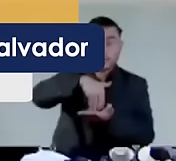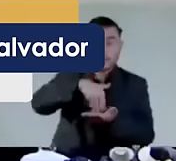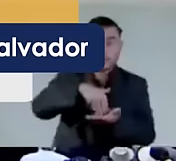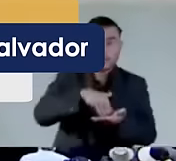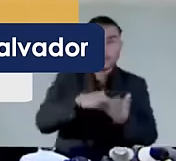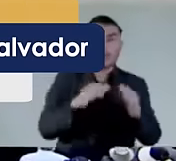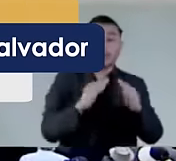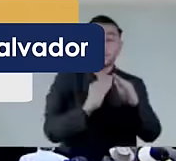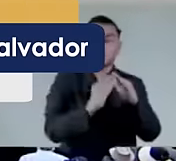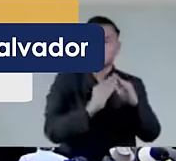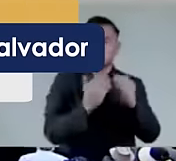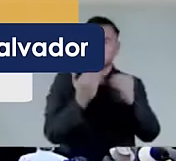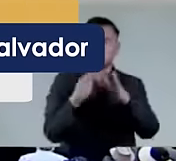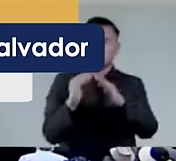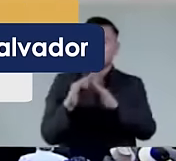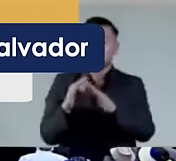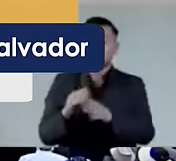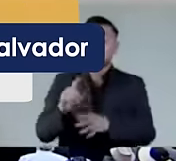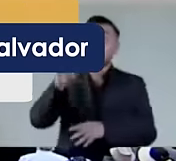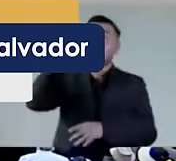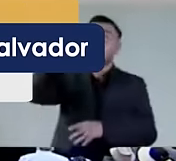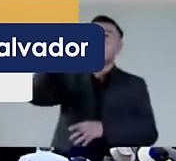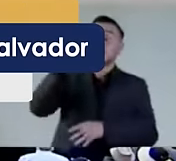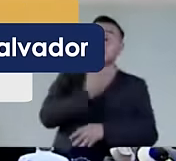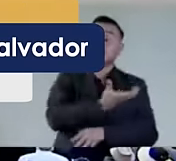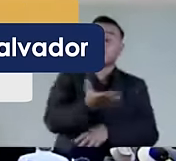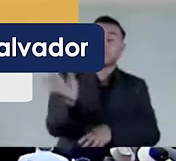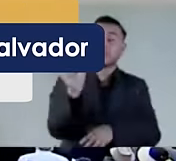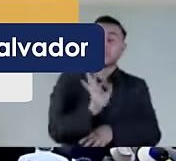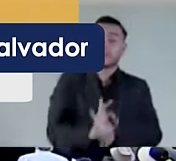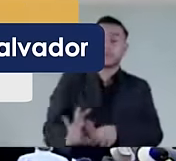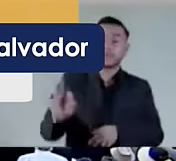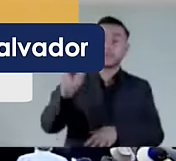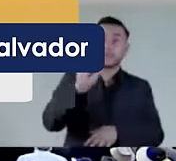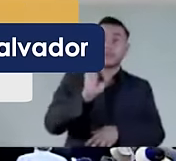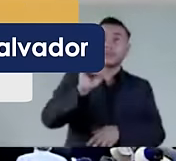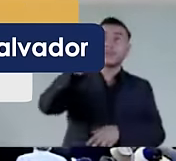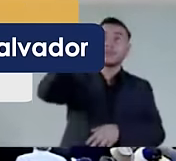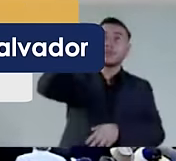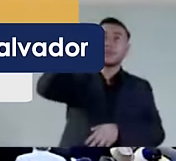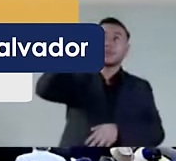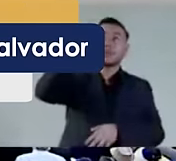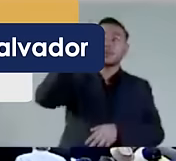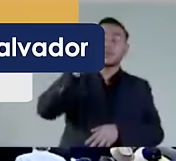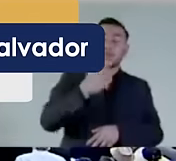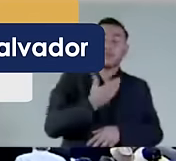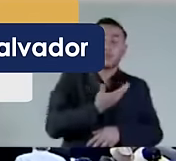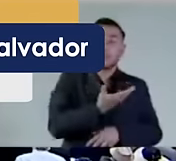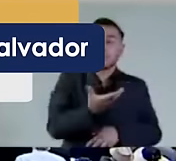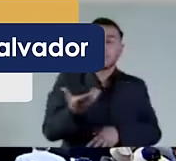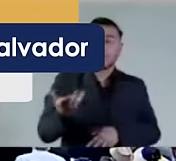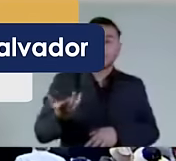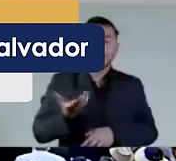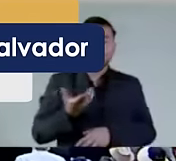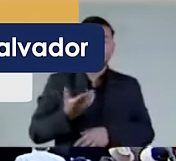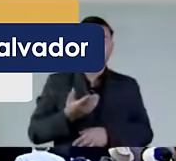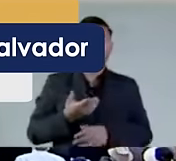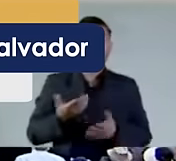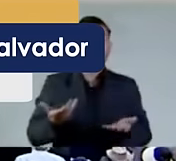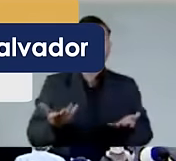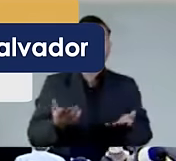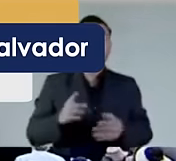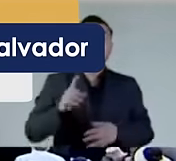de tu vientre el salvador y el fruto de tu tierra bendita será tu canasta y tu artesa de amasar